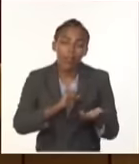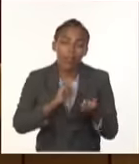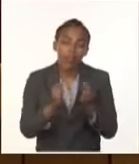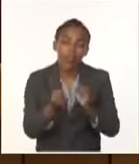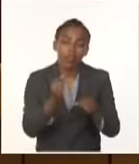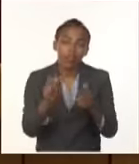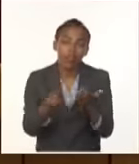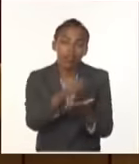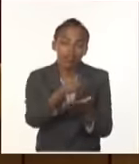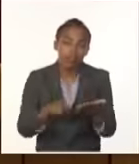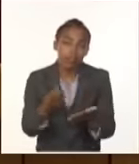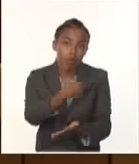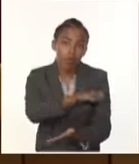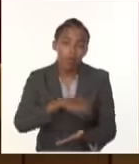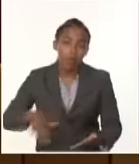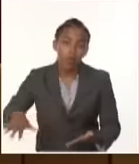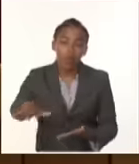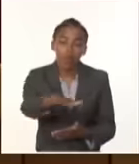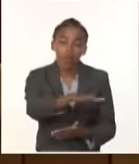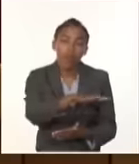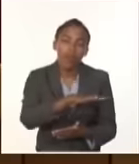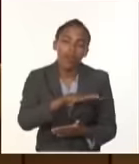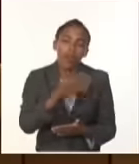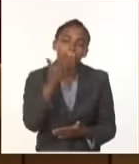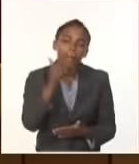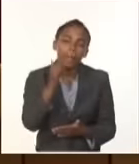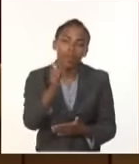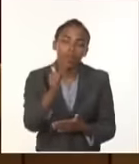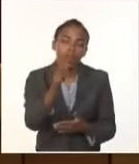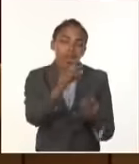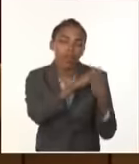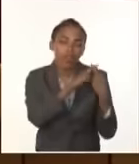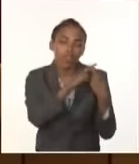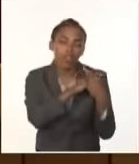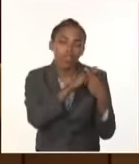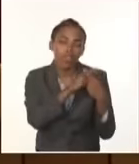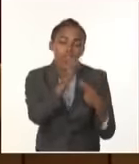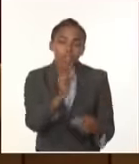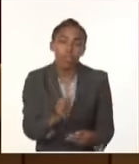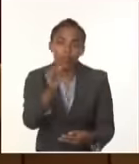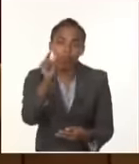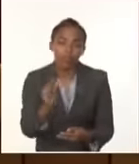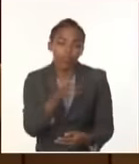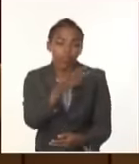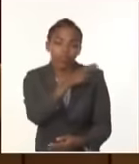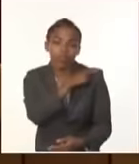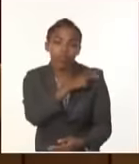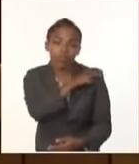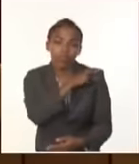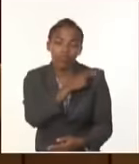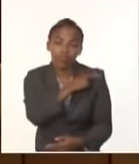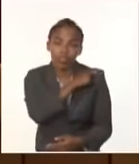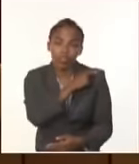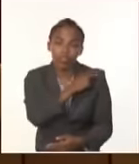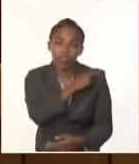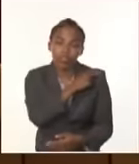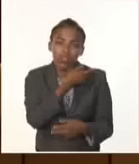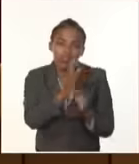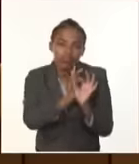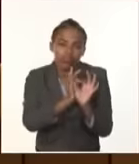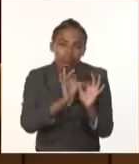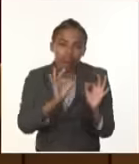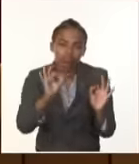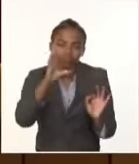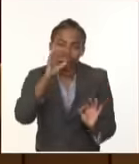de las funciones y responsabilidades de los dirigentes y funcionarios ante el pueblo con transparencia